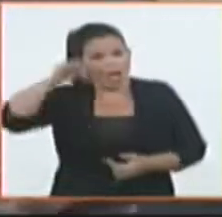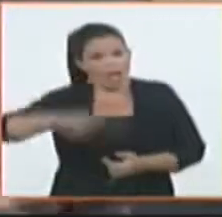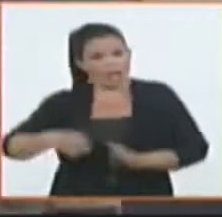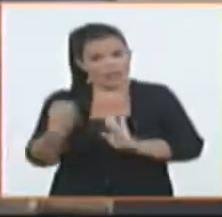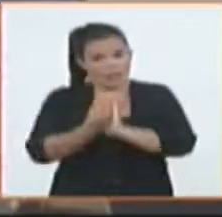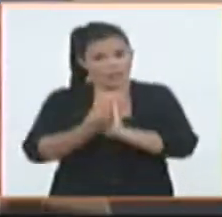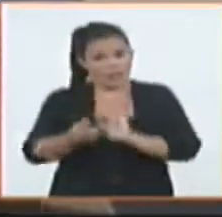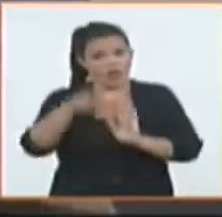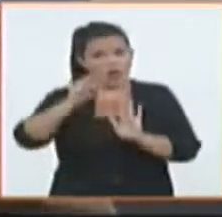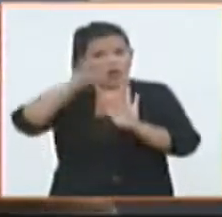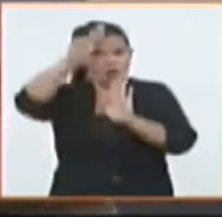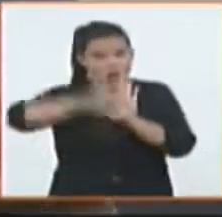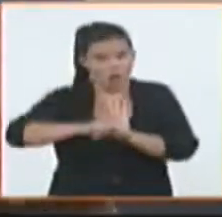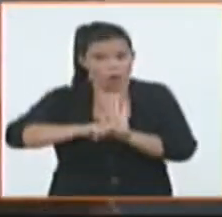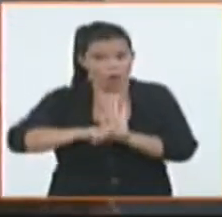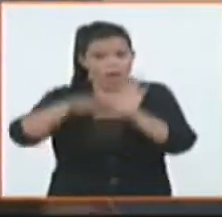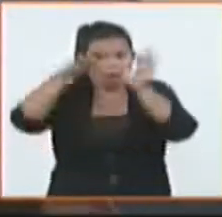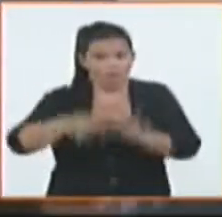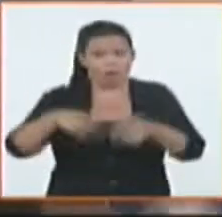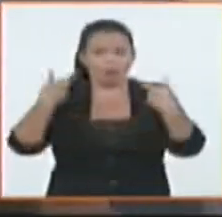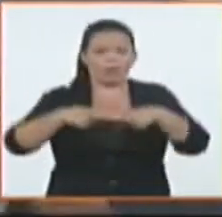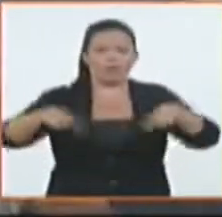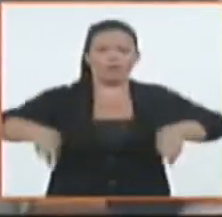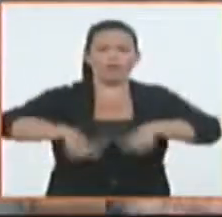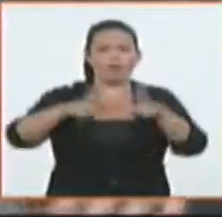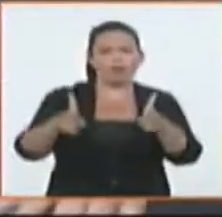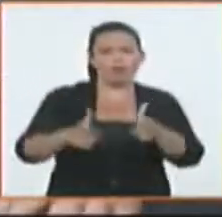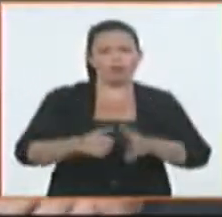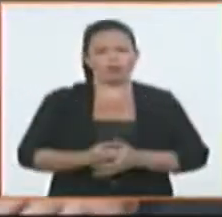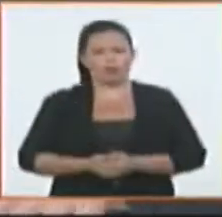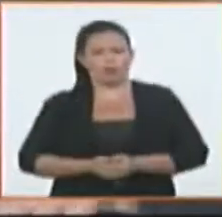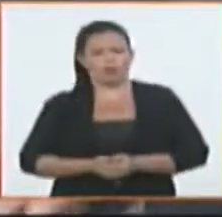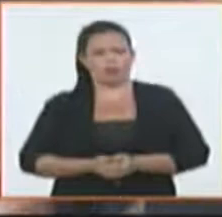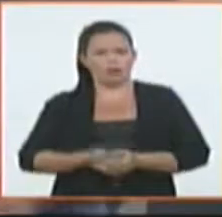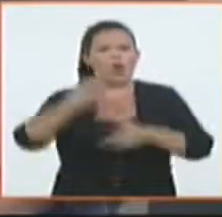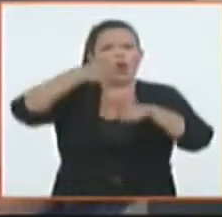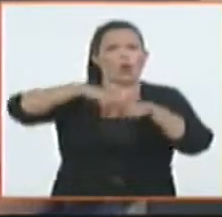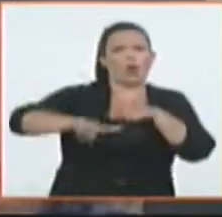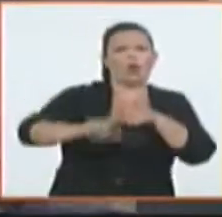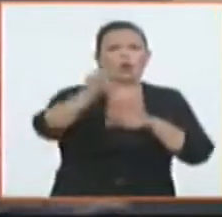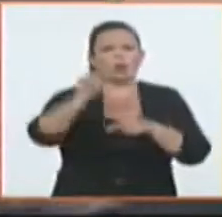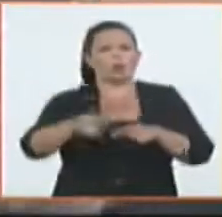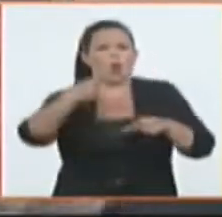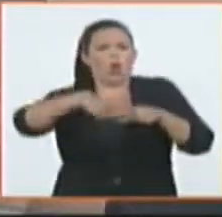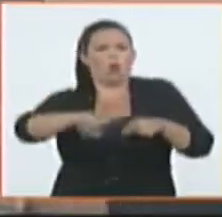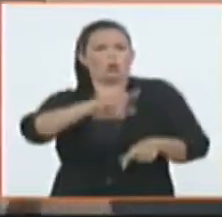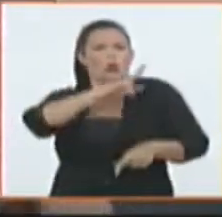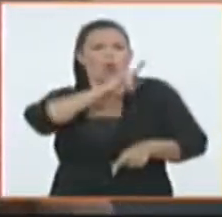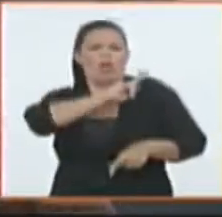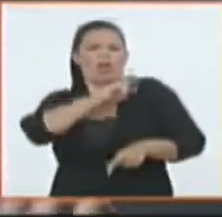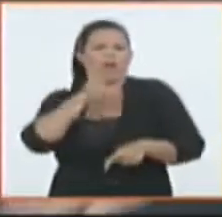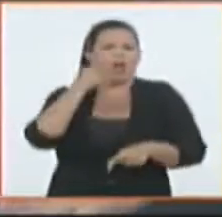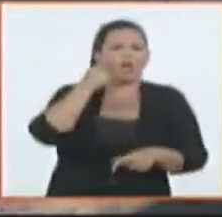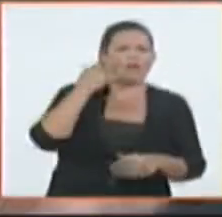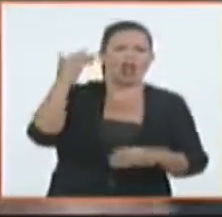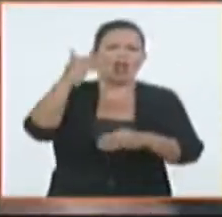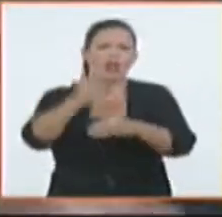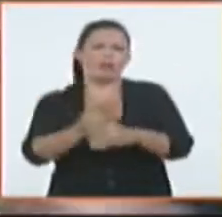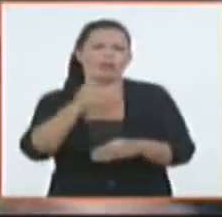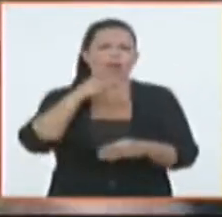Consejo de Ministros. Nadie tiene que hacer por el medio ningún tipo de corrección ni ningún tipo de limitación para aplicar eso.